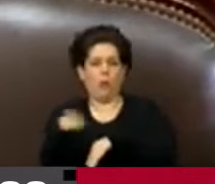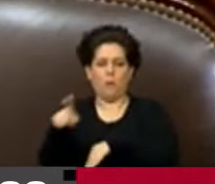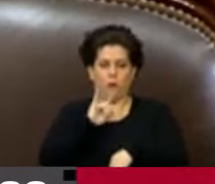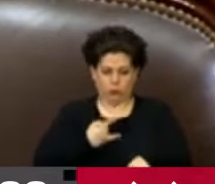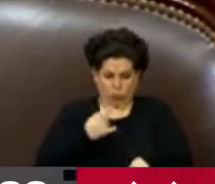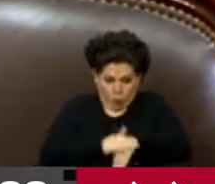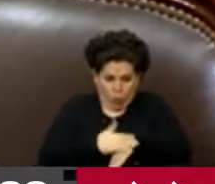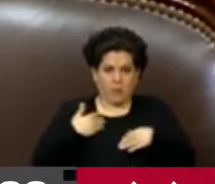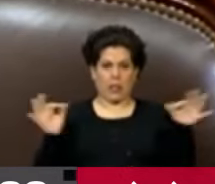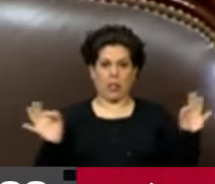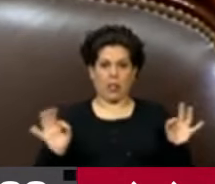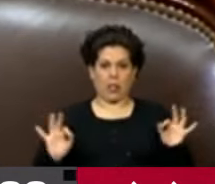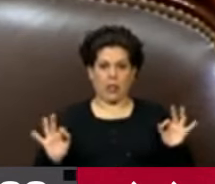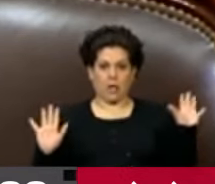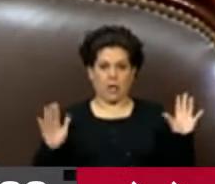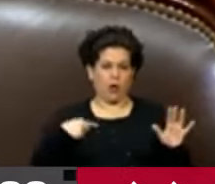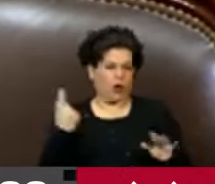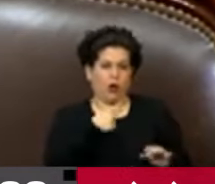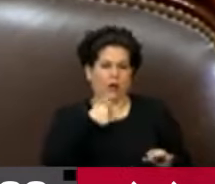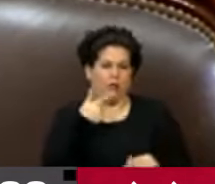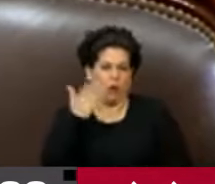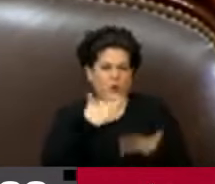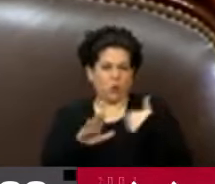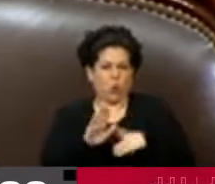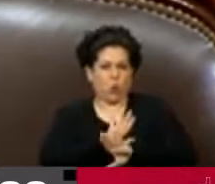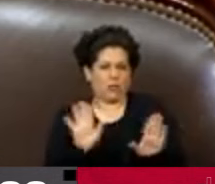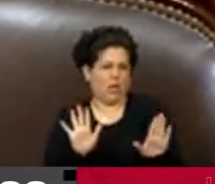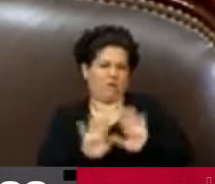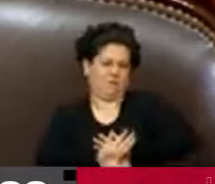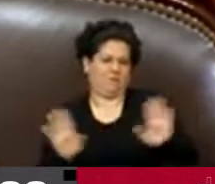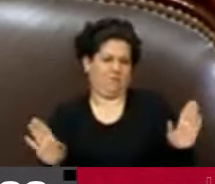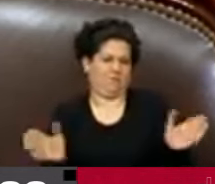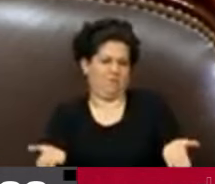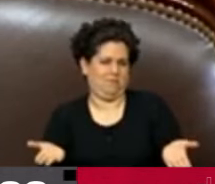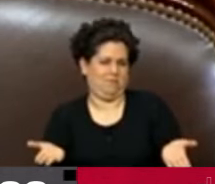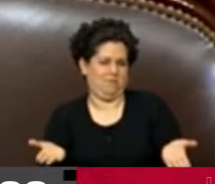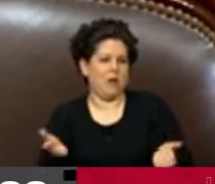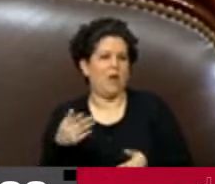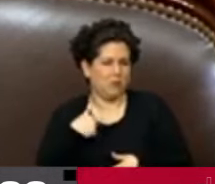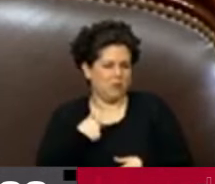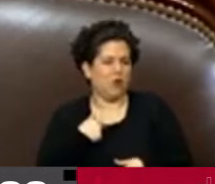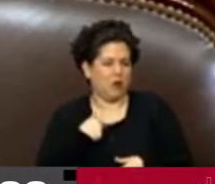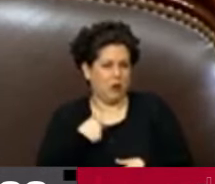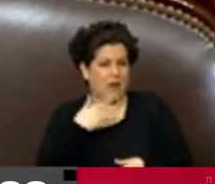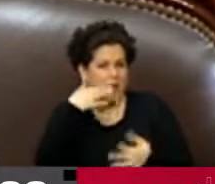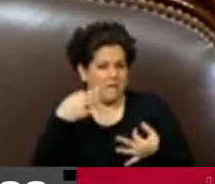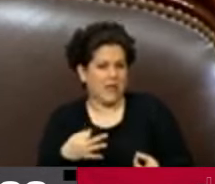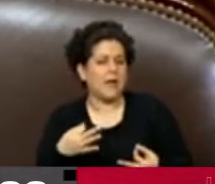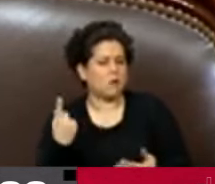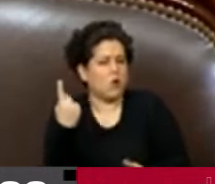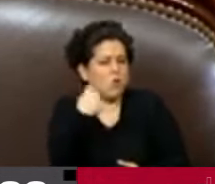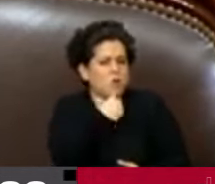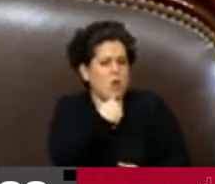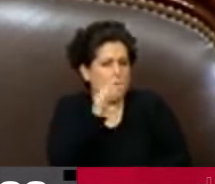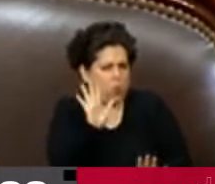No queremos nosotros dar ninguna excusa de ninguna naturaleza y de ningún color, presidente. Me embarga una